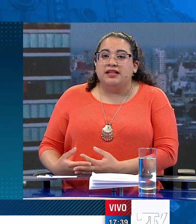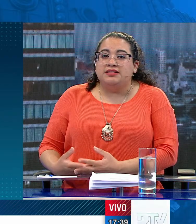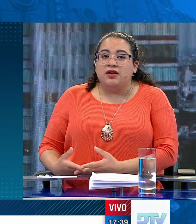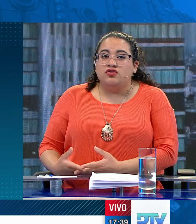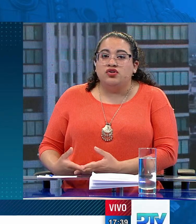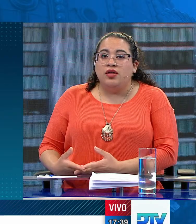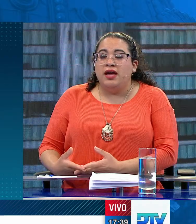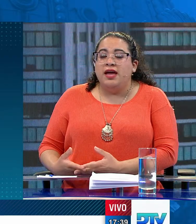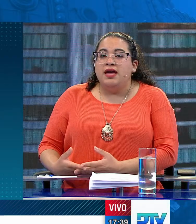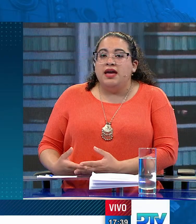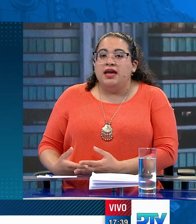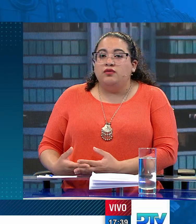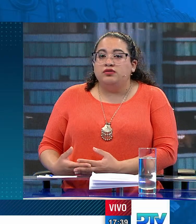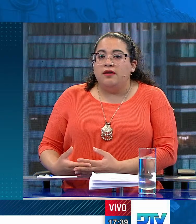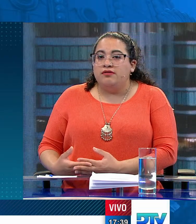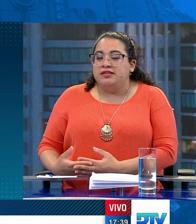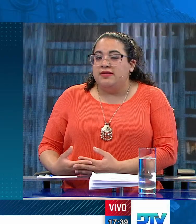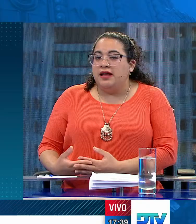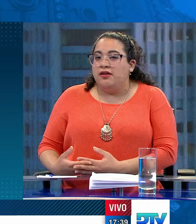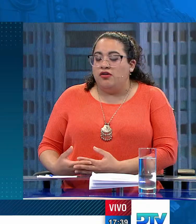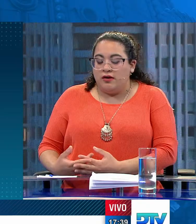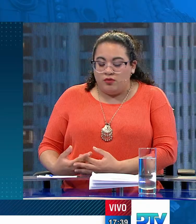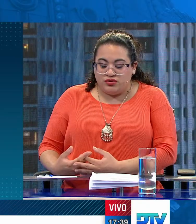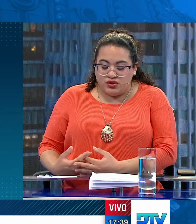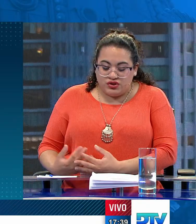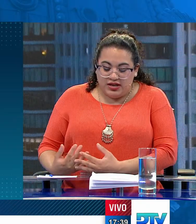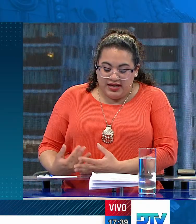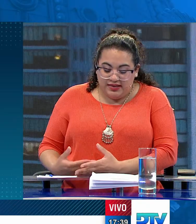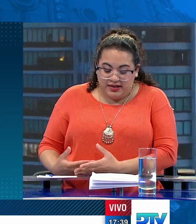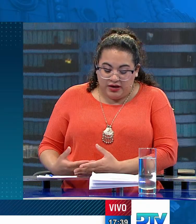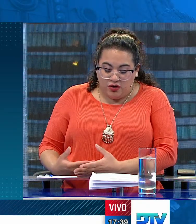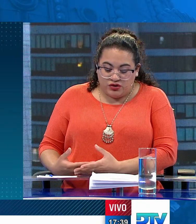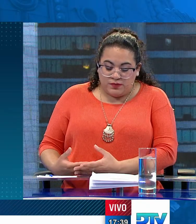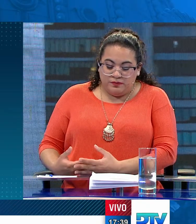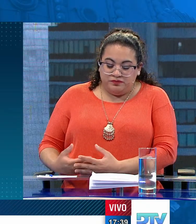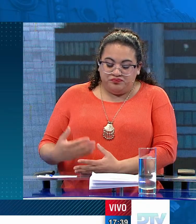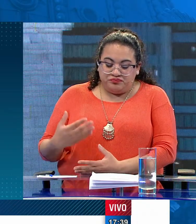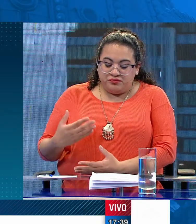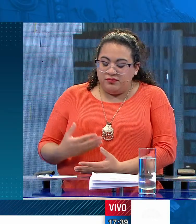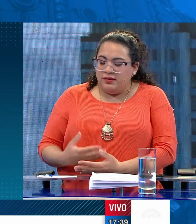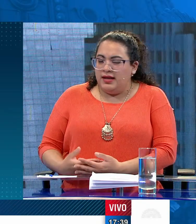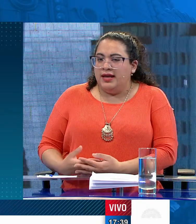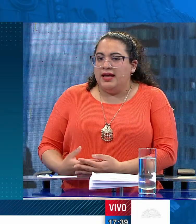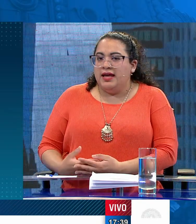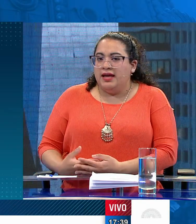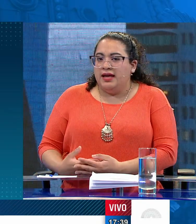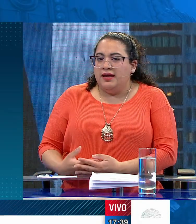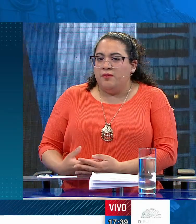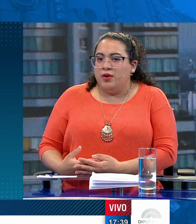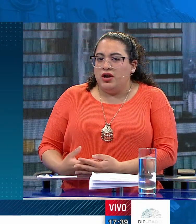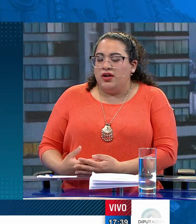hace el desarrollo de el uso eficiente de los recursos hídricos.